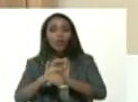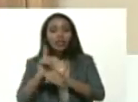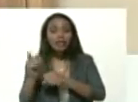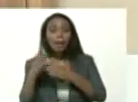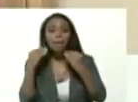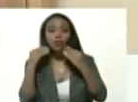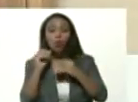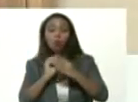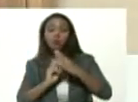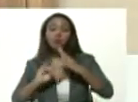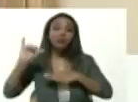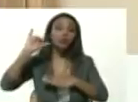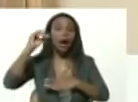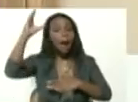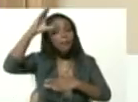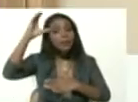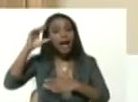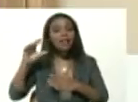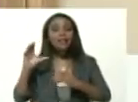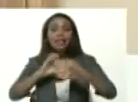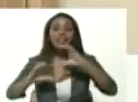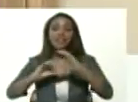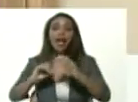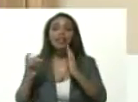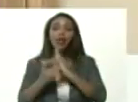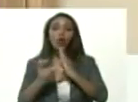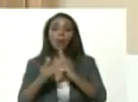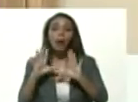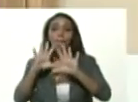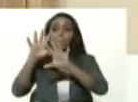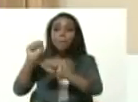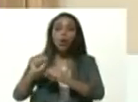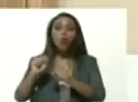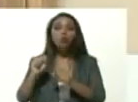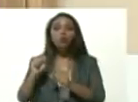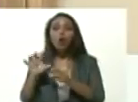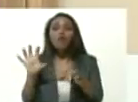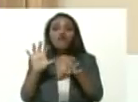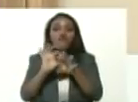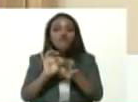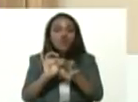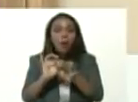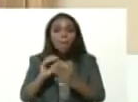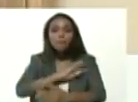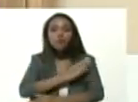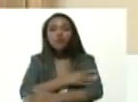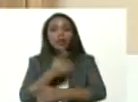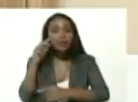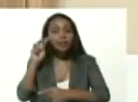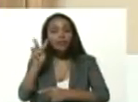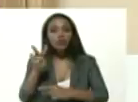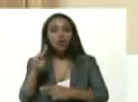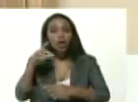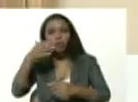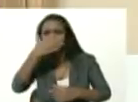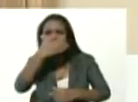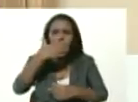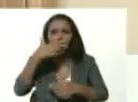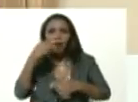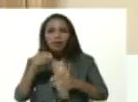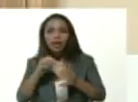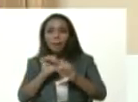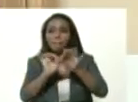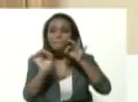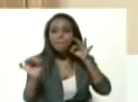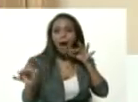alta capacidad científica y tecnológica alcanzada por los núcleos de poder imperial en su prontuario bioterrorista, con liga de fábricas de